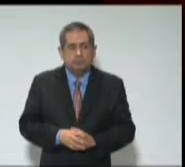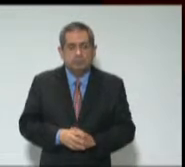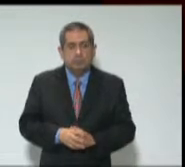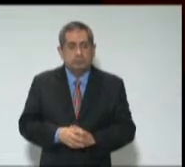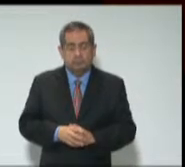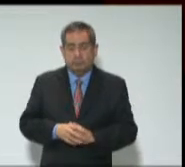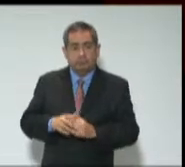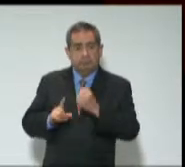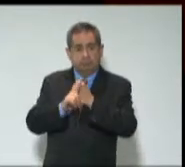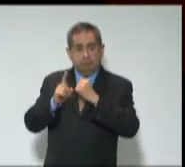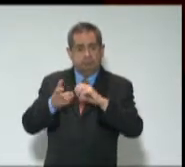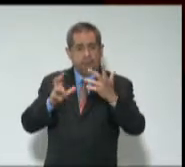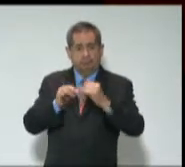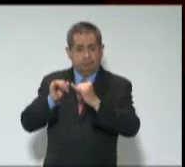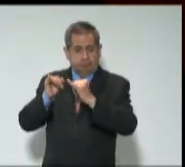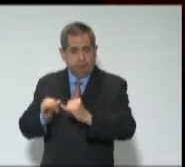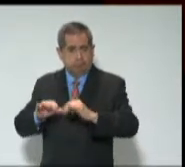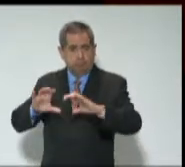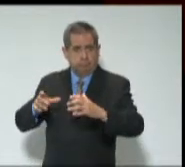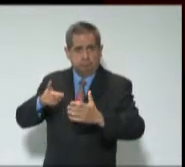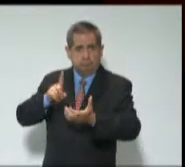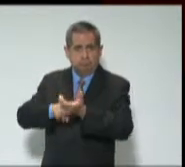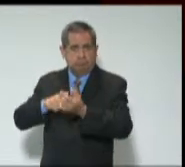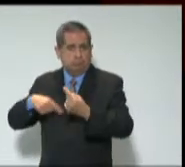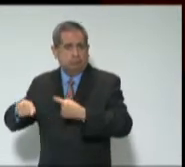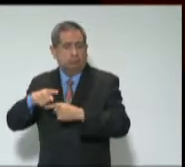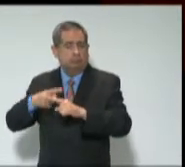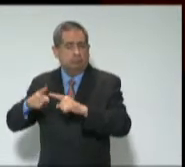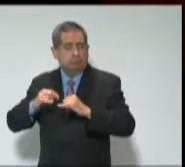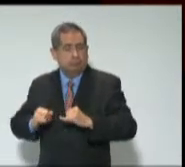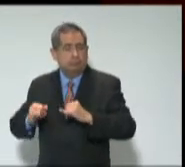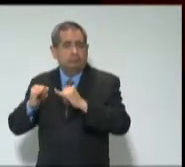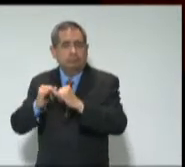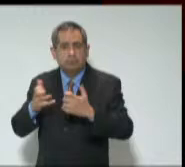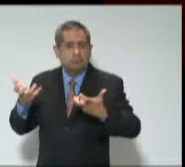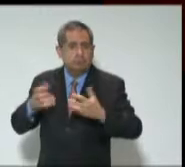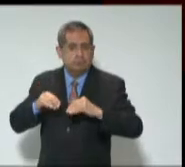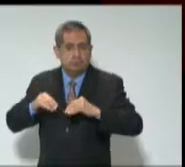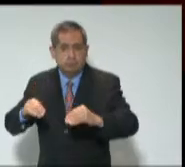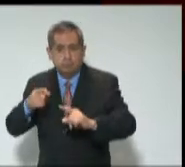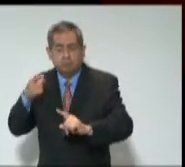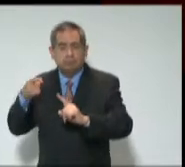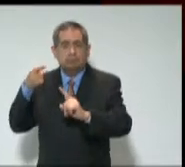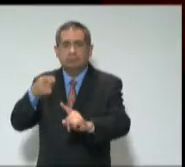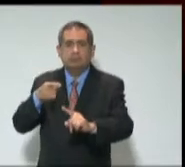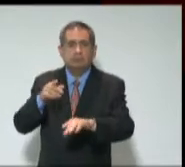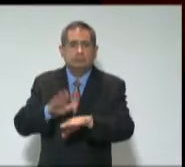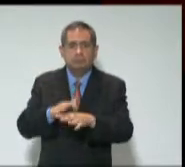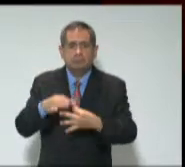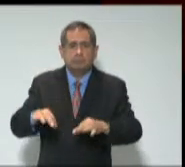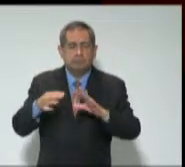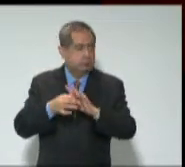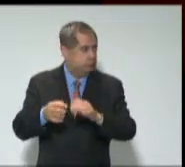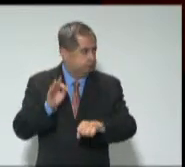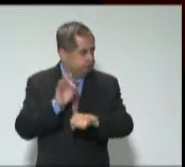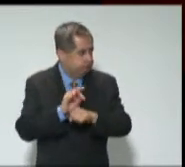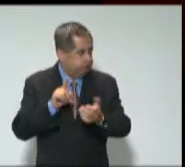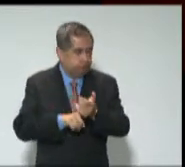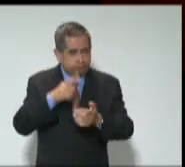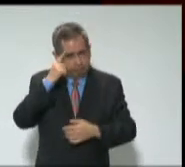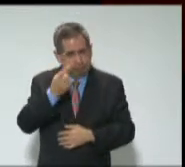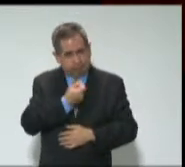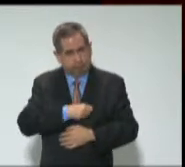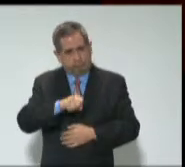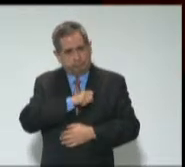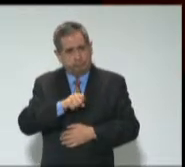y colectivo y en el quehacer de las instituciones del estado cuyas acciones ahora tienen como eje central la protección a la salud